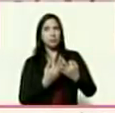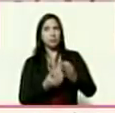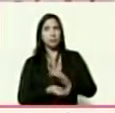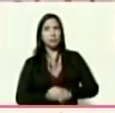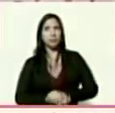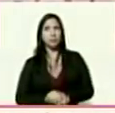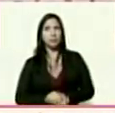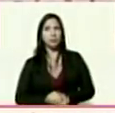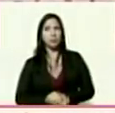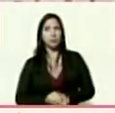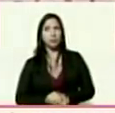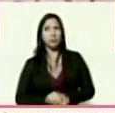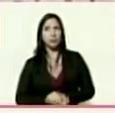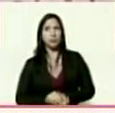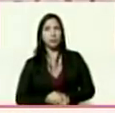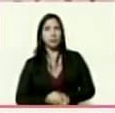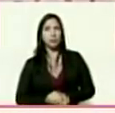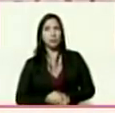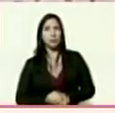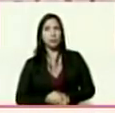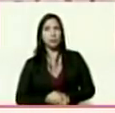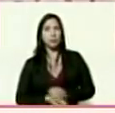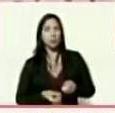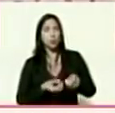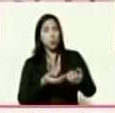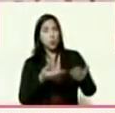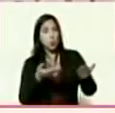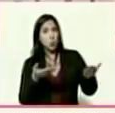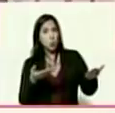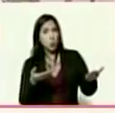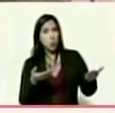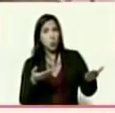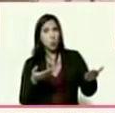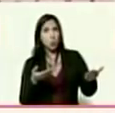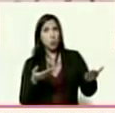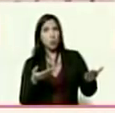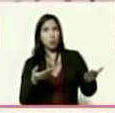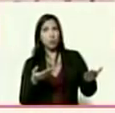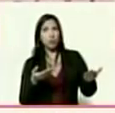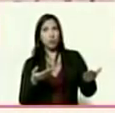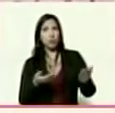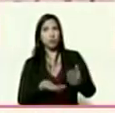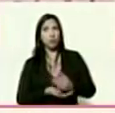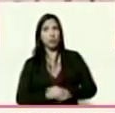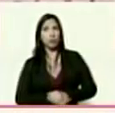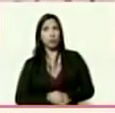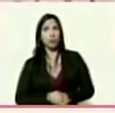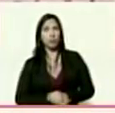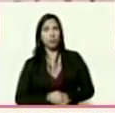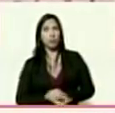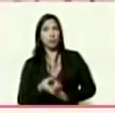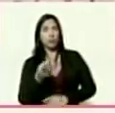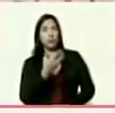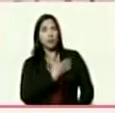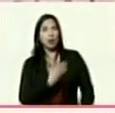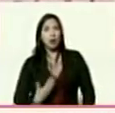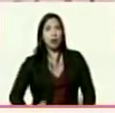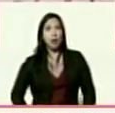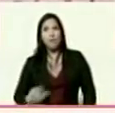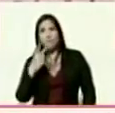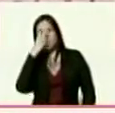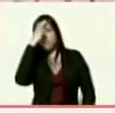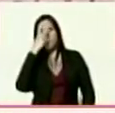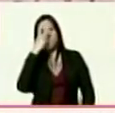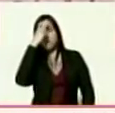que ver con usted, con el vicepresidente Tarek El Asami, que